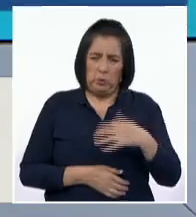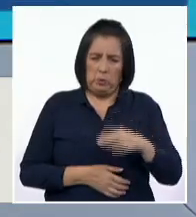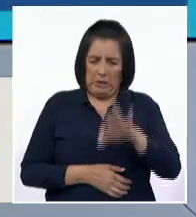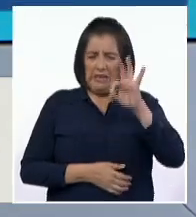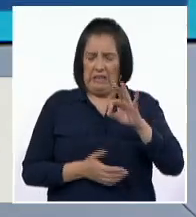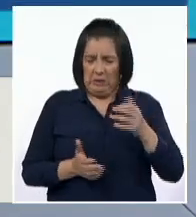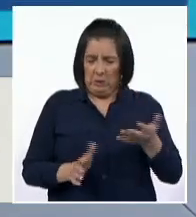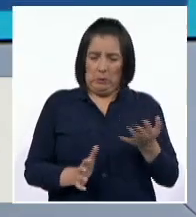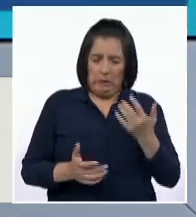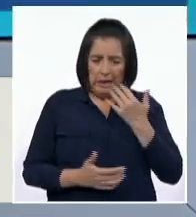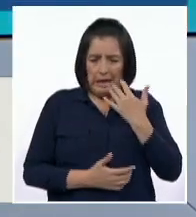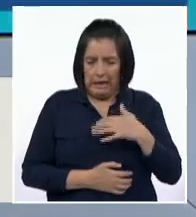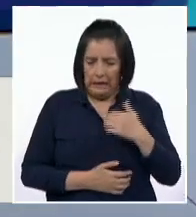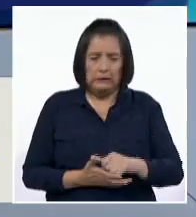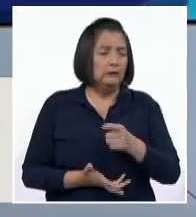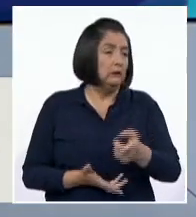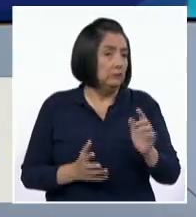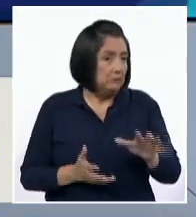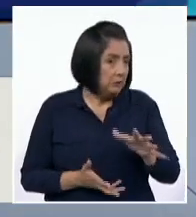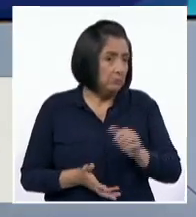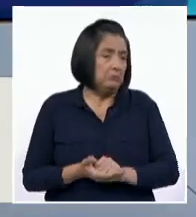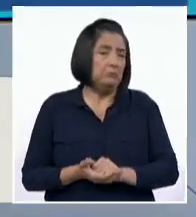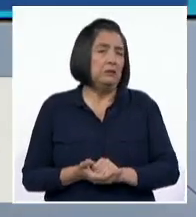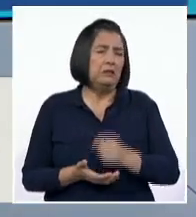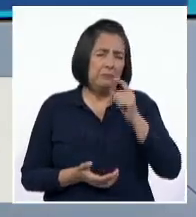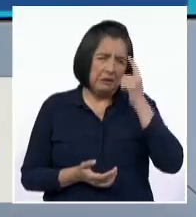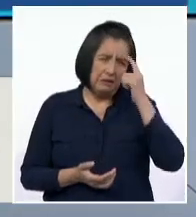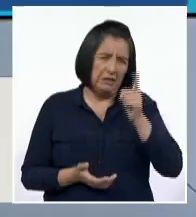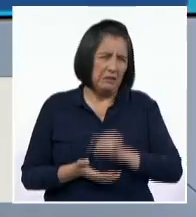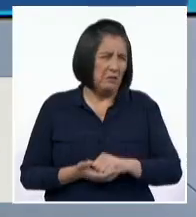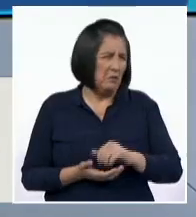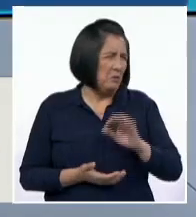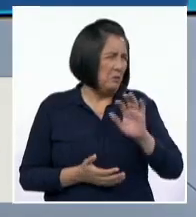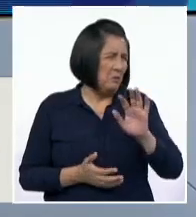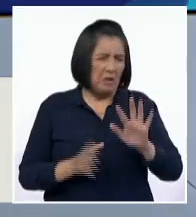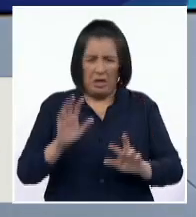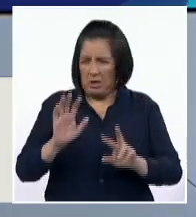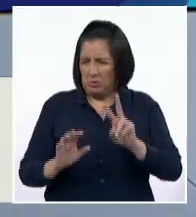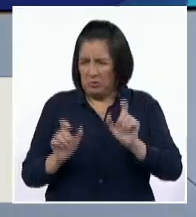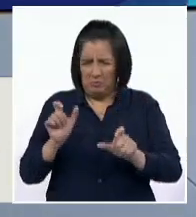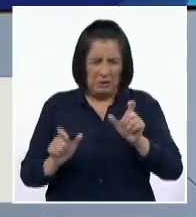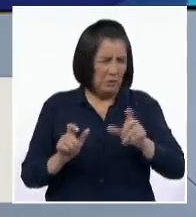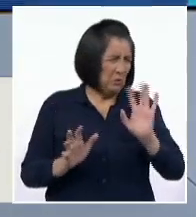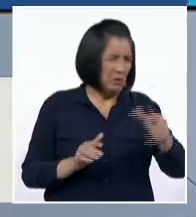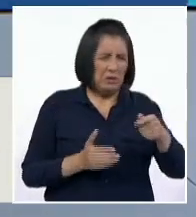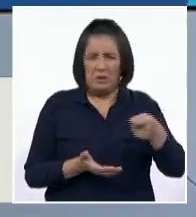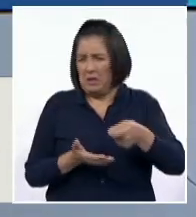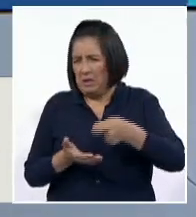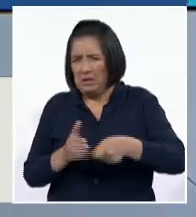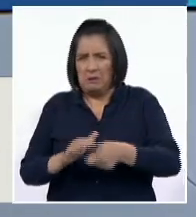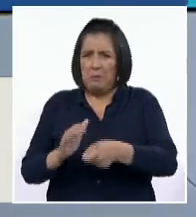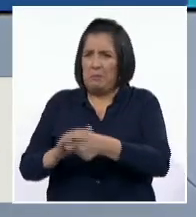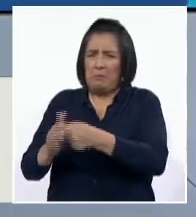manera se están estimando que habrían sido una decena al menos de personas involucradas en toda una red de cobro de cupos en donde habría estado ese